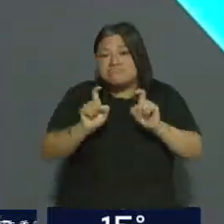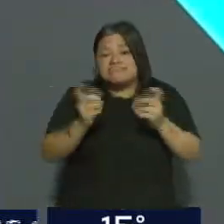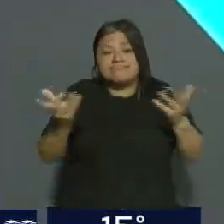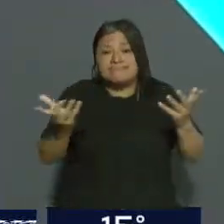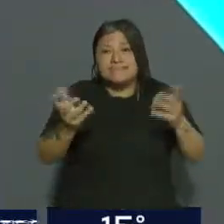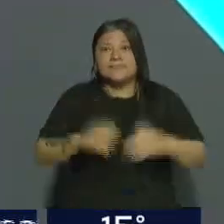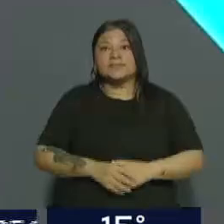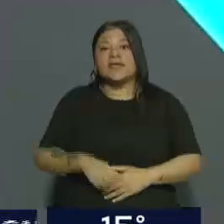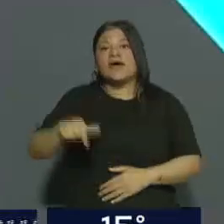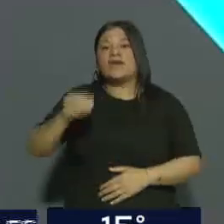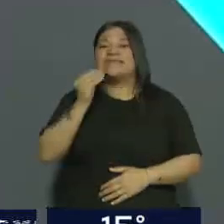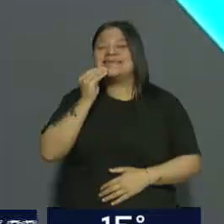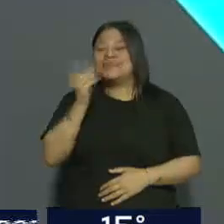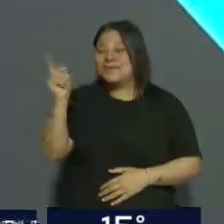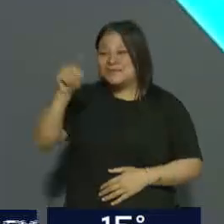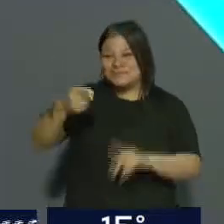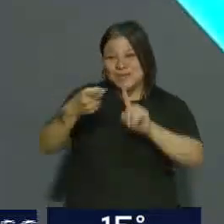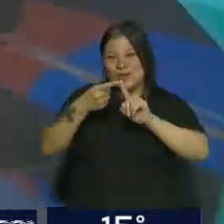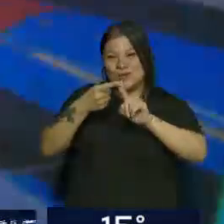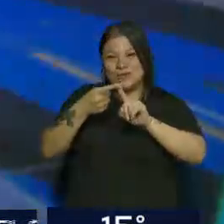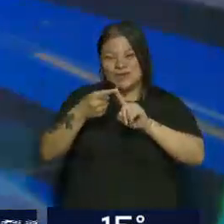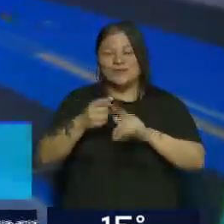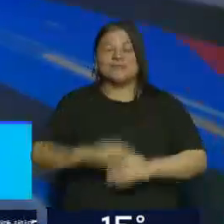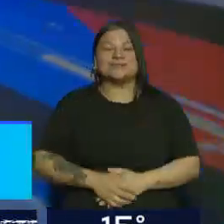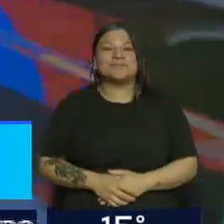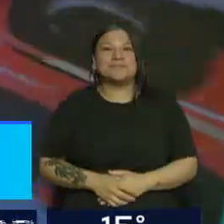argentinos. Volvemos ahora al contacto con Chicho Basali. Chicho.